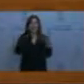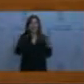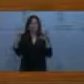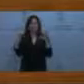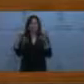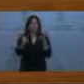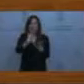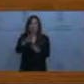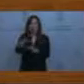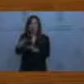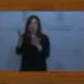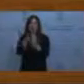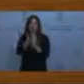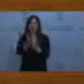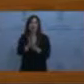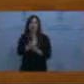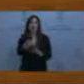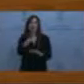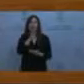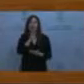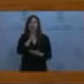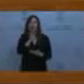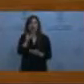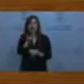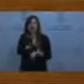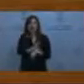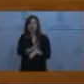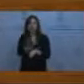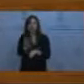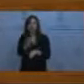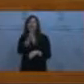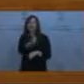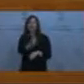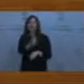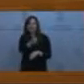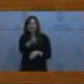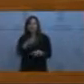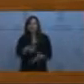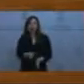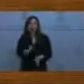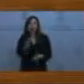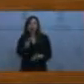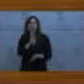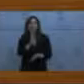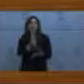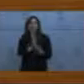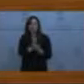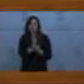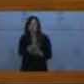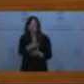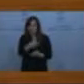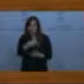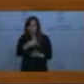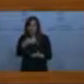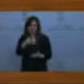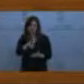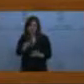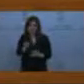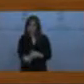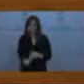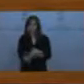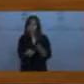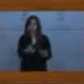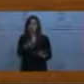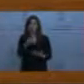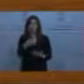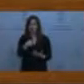hijos, no que un consejero le diga a las familias dónde tiene que estudiar su hijo. Eso sí que no es un derecho sagrado. Por lo tanto, voy a